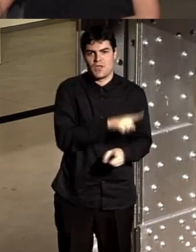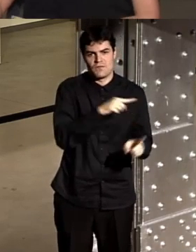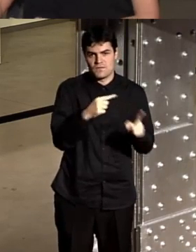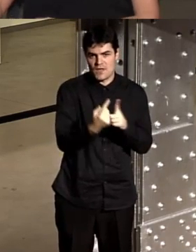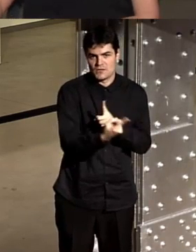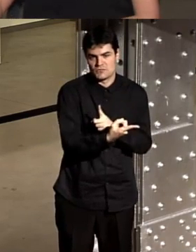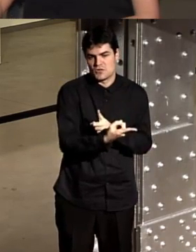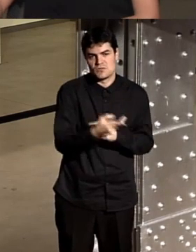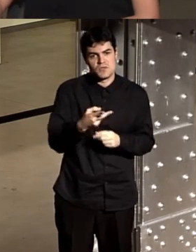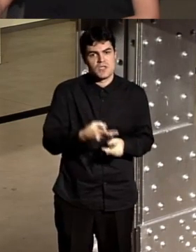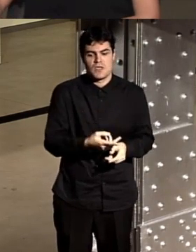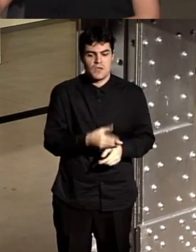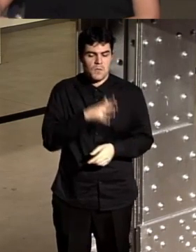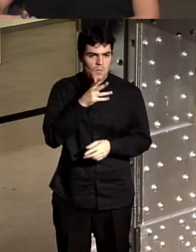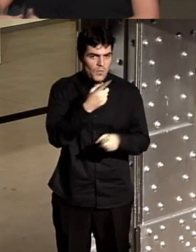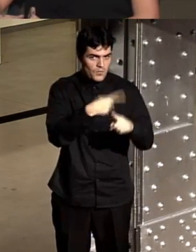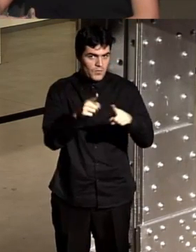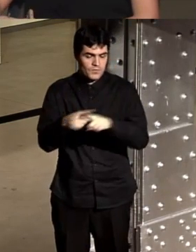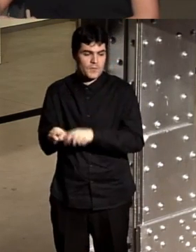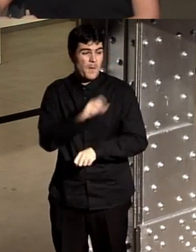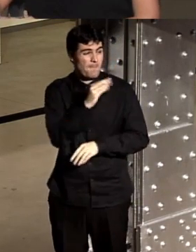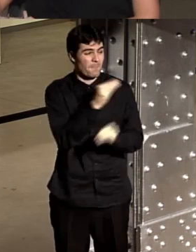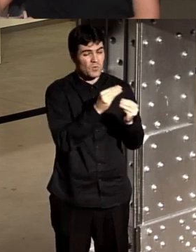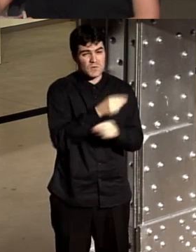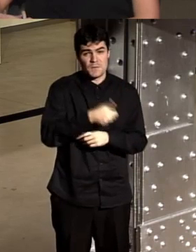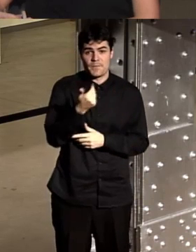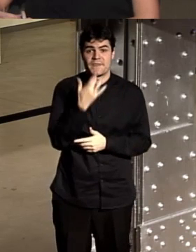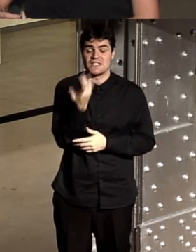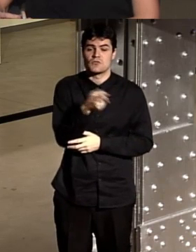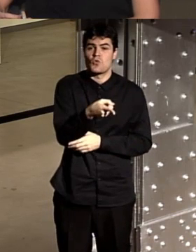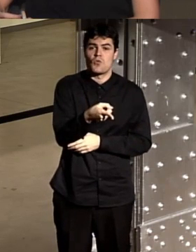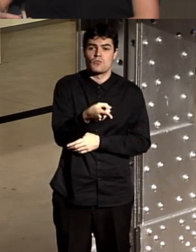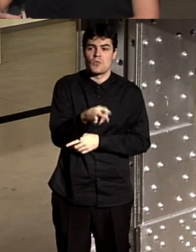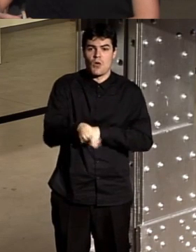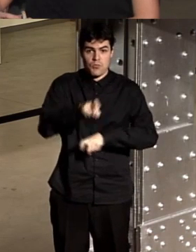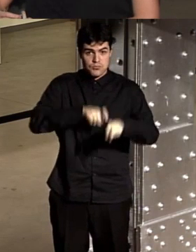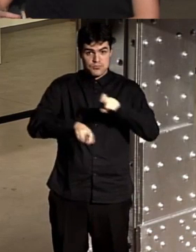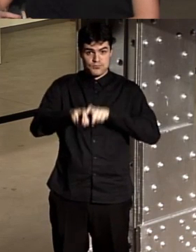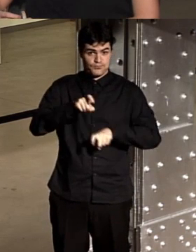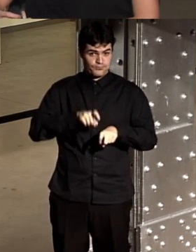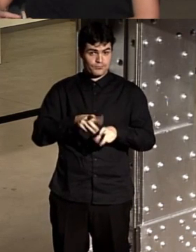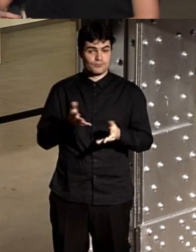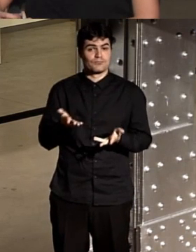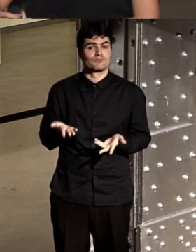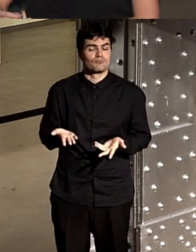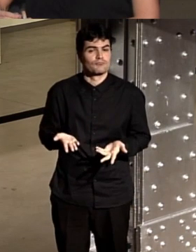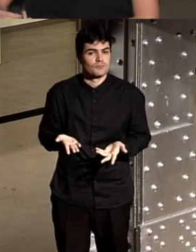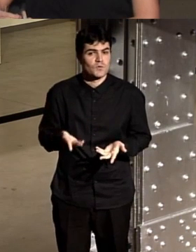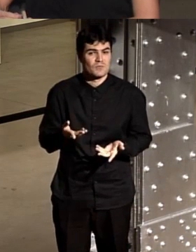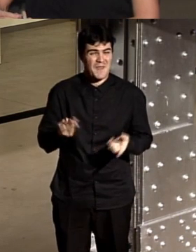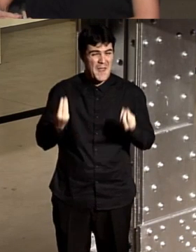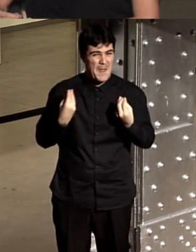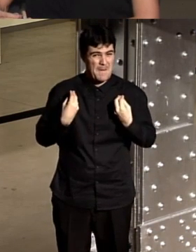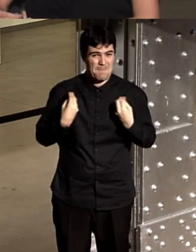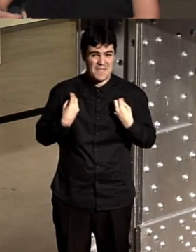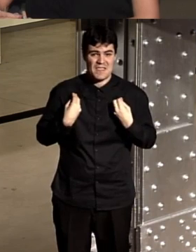¿Más preguntas? Sí. Lindsay, si pudieras dar marcha atrás en el tiempo, ¿hubieras llevado la misma